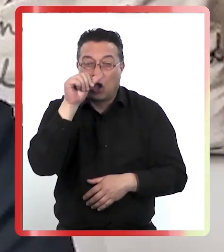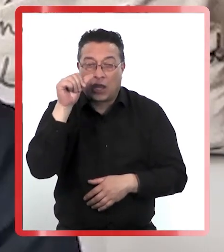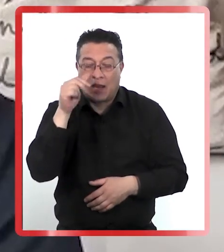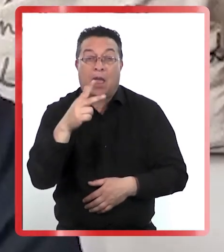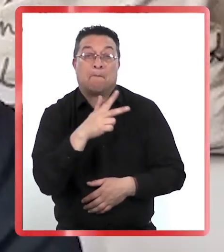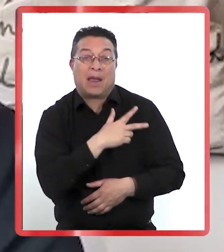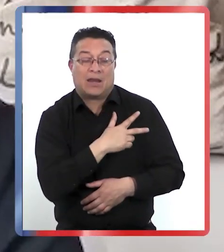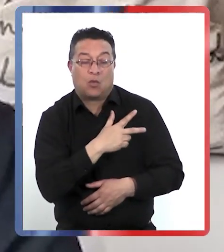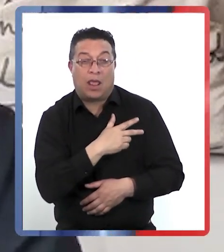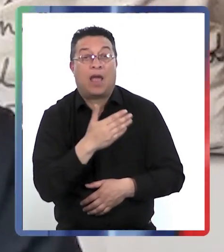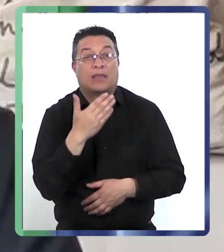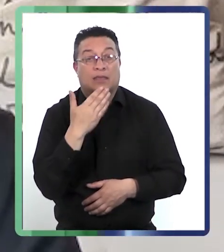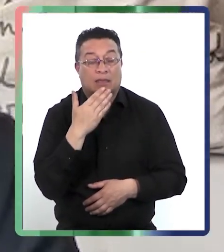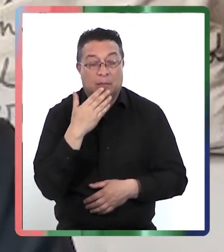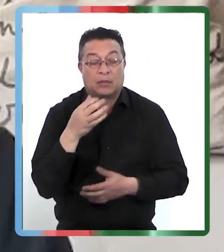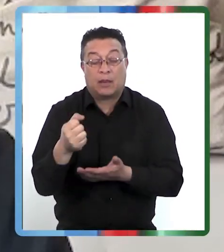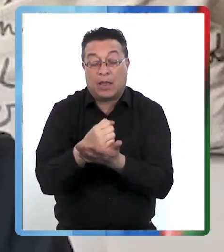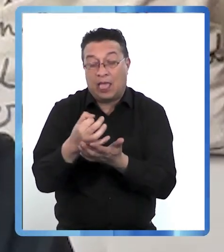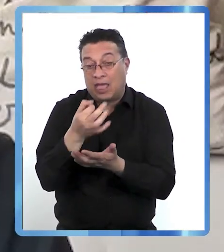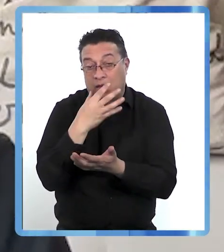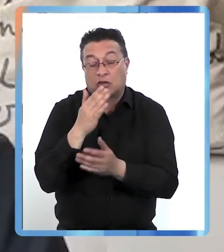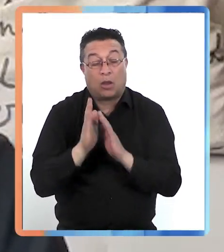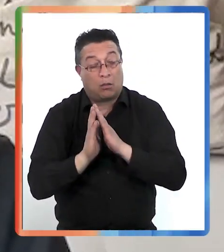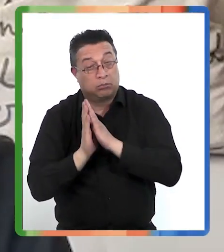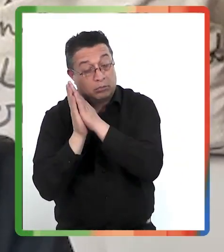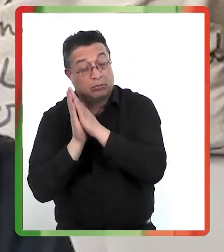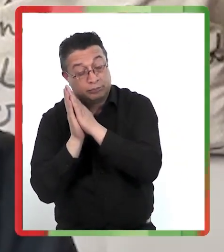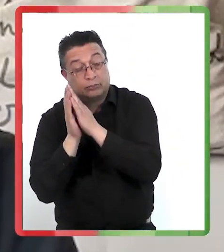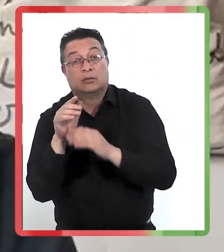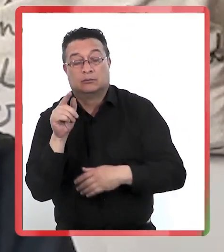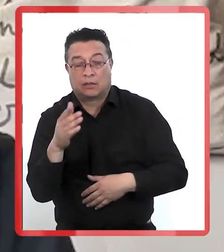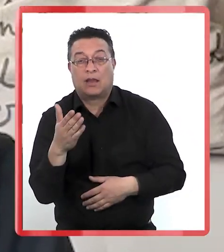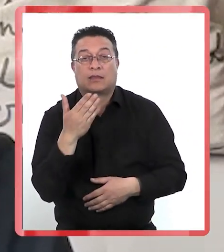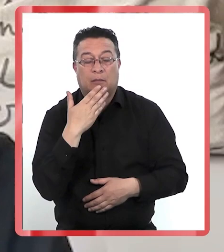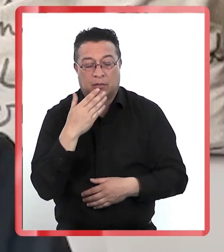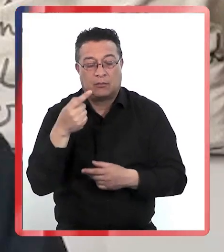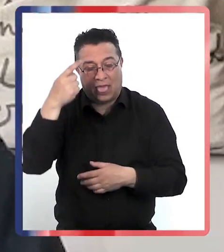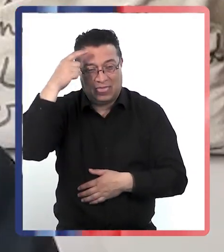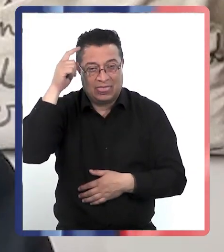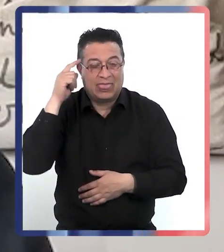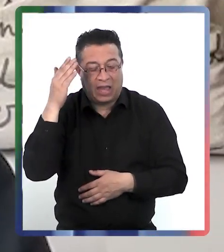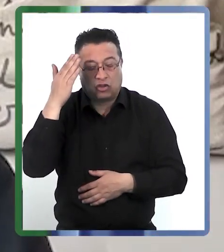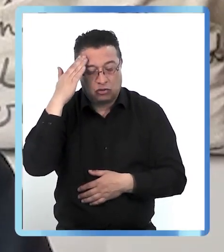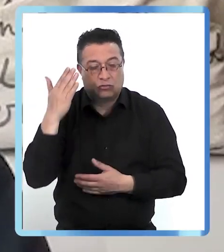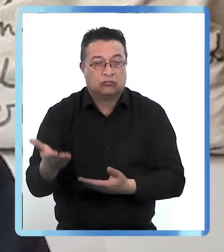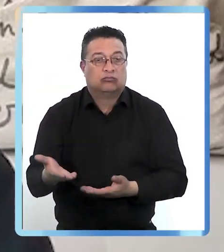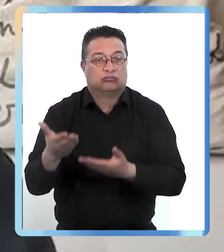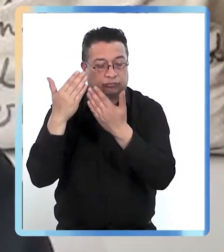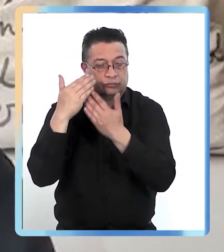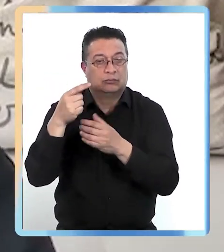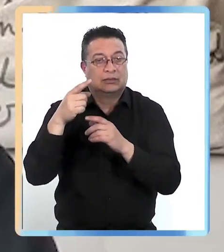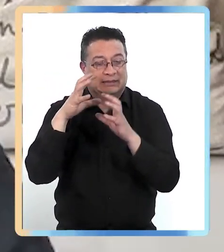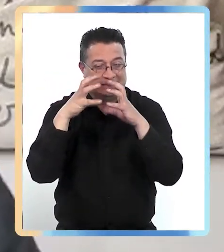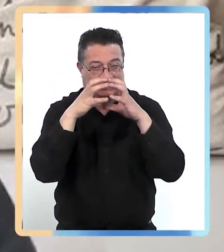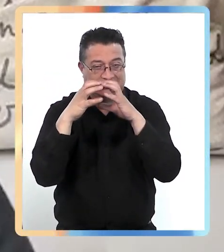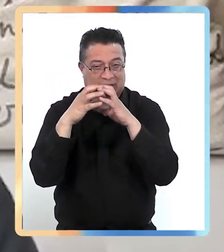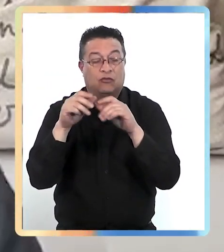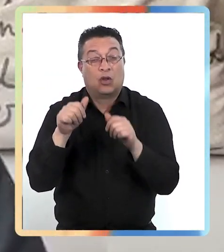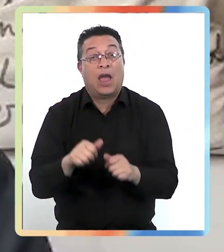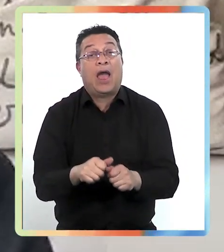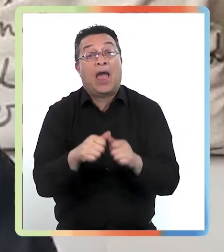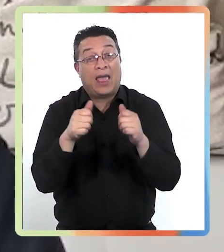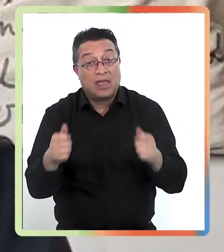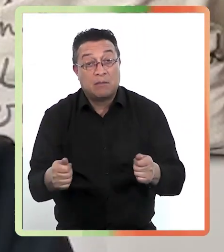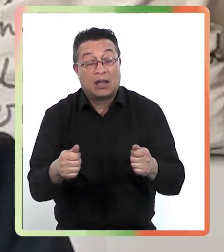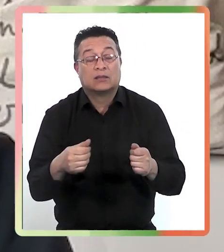cocaína, marihuana, pero también sustancias, por ejemplo, como los medicamentos para dormir, eh, producen un daño en sí mismos, o sea, ellos van y dañan el cerebro,